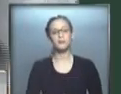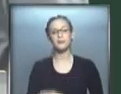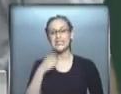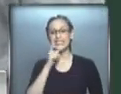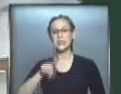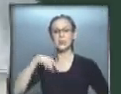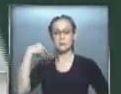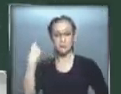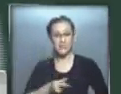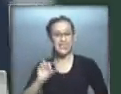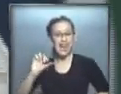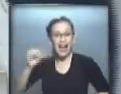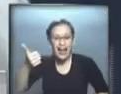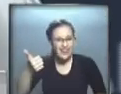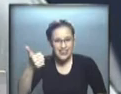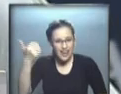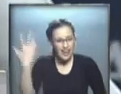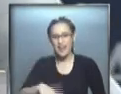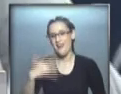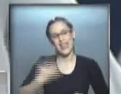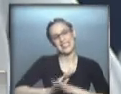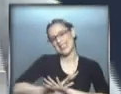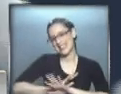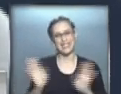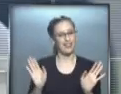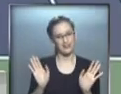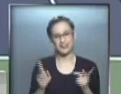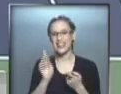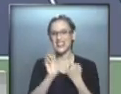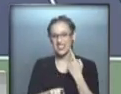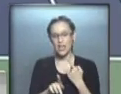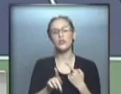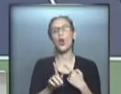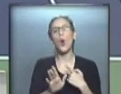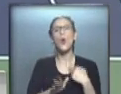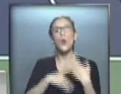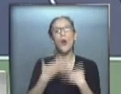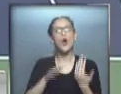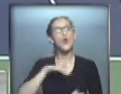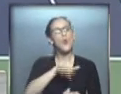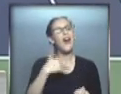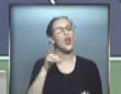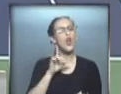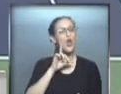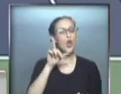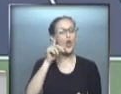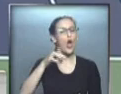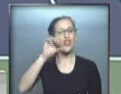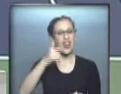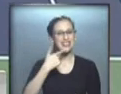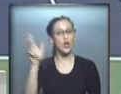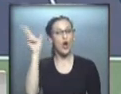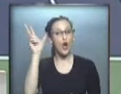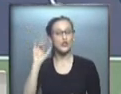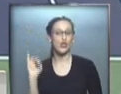mañana al número uno del ranking de atp ya está directamente metido en el torneo de maestros que se iba a disputar en londres que son los 8 mejores tenistas